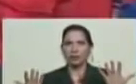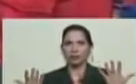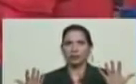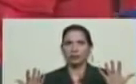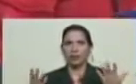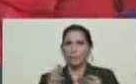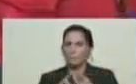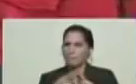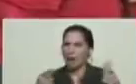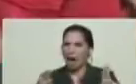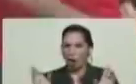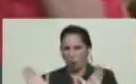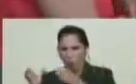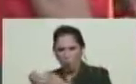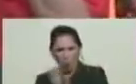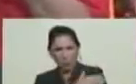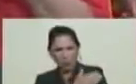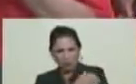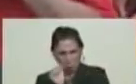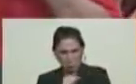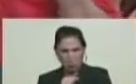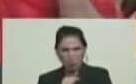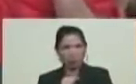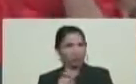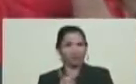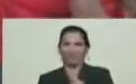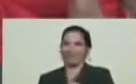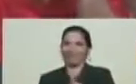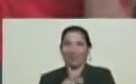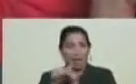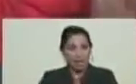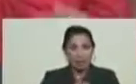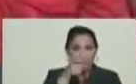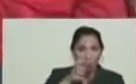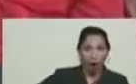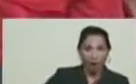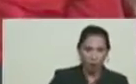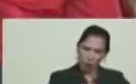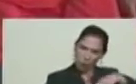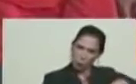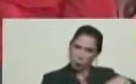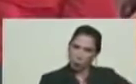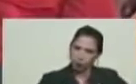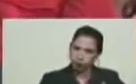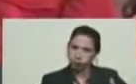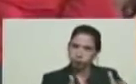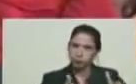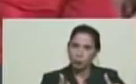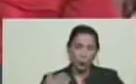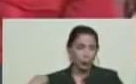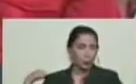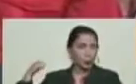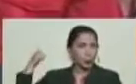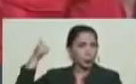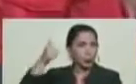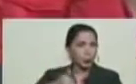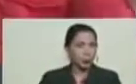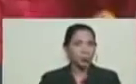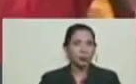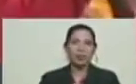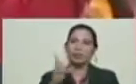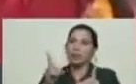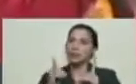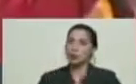paz, del camino de la revolución a este pueblo. Este pueblo hace varios años tomó la decisión de